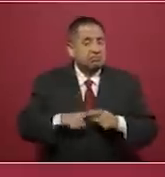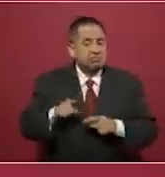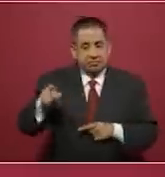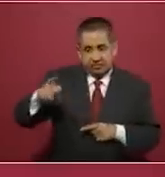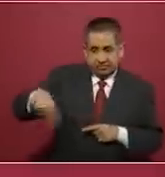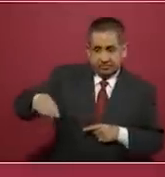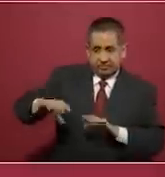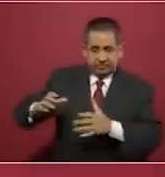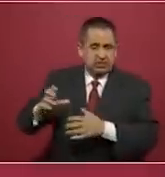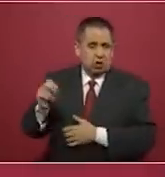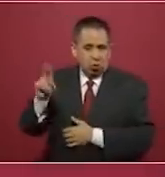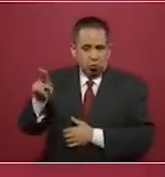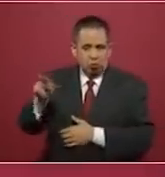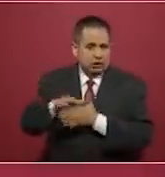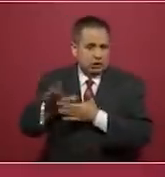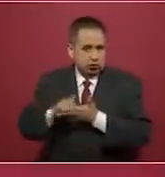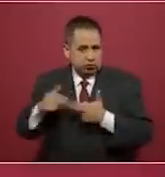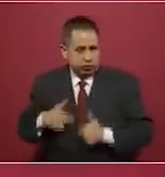este organismo